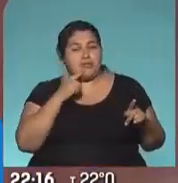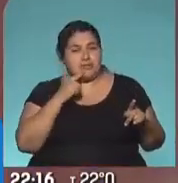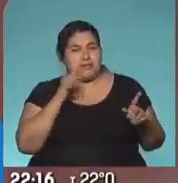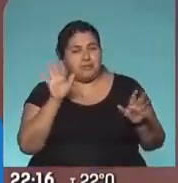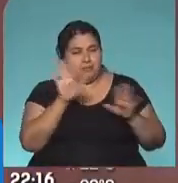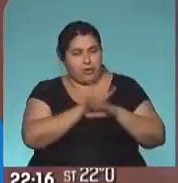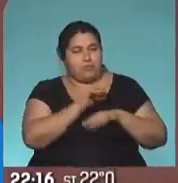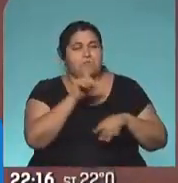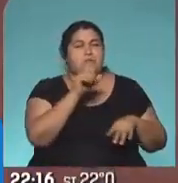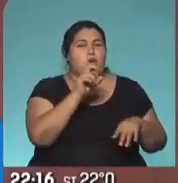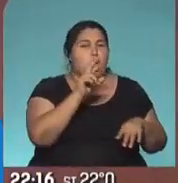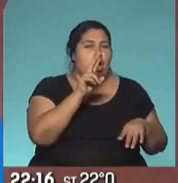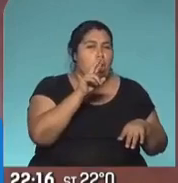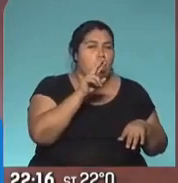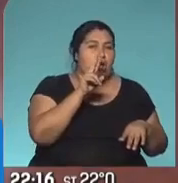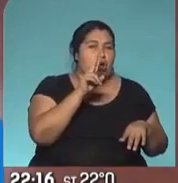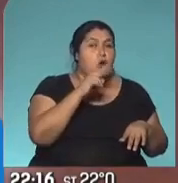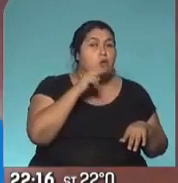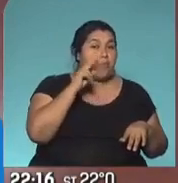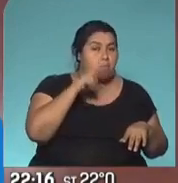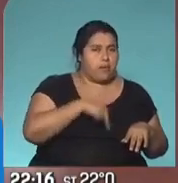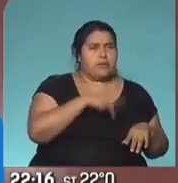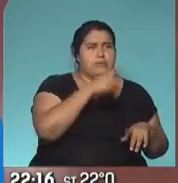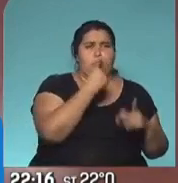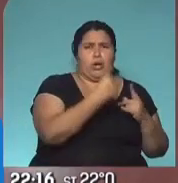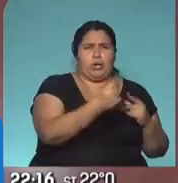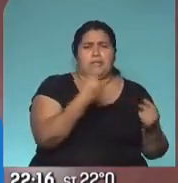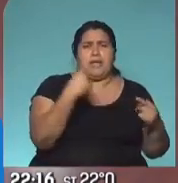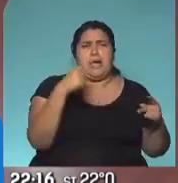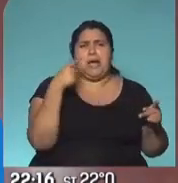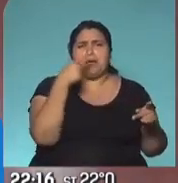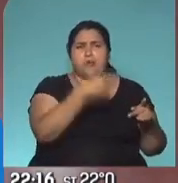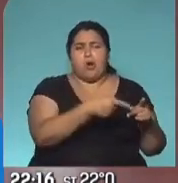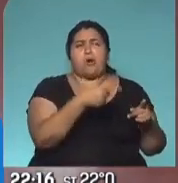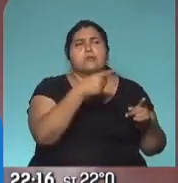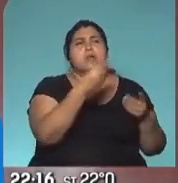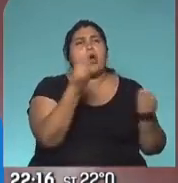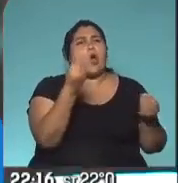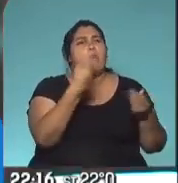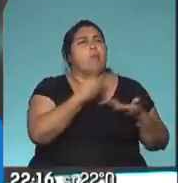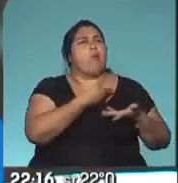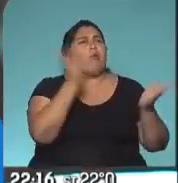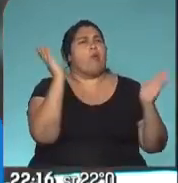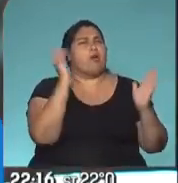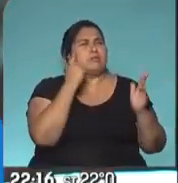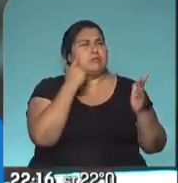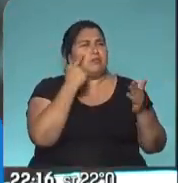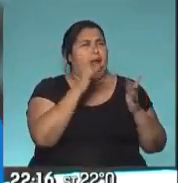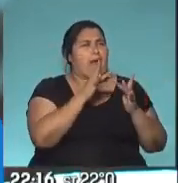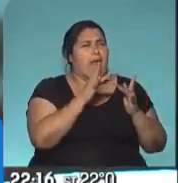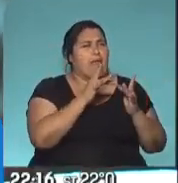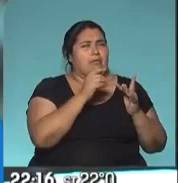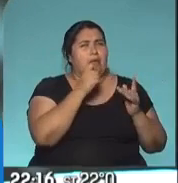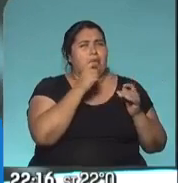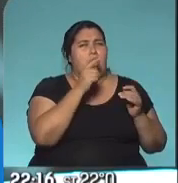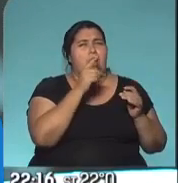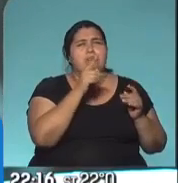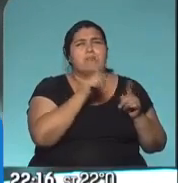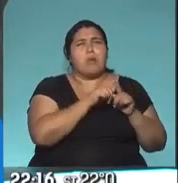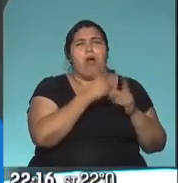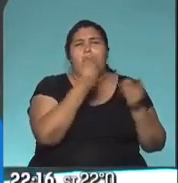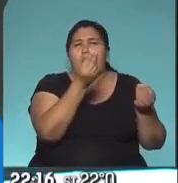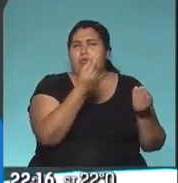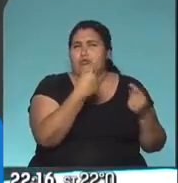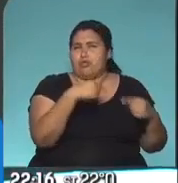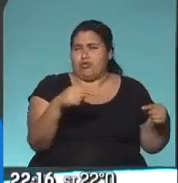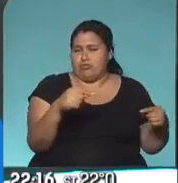Corbyn, que fue muy criticada y muy parodiada, de darle banda ancha gratis a todo el mundo. Bueno, una serie de propuestas muy radicales. Con ese